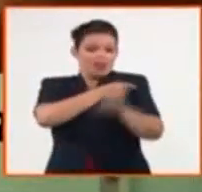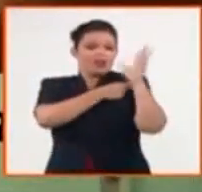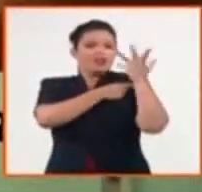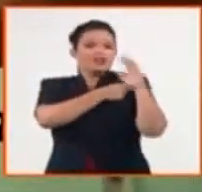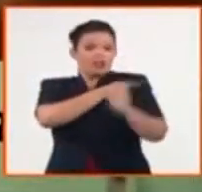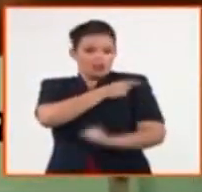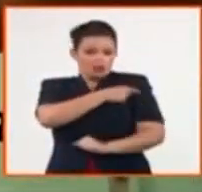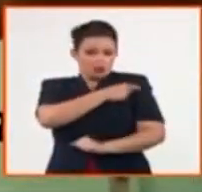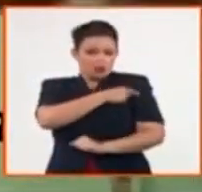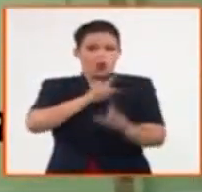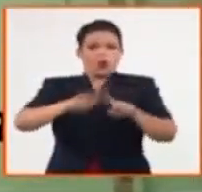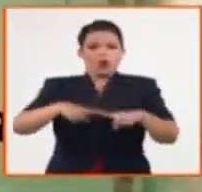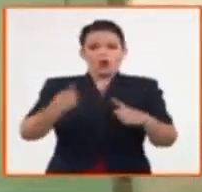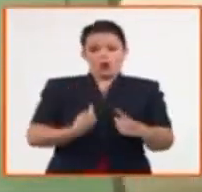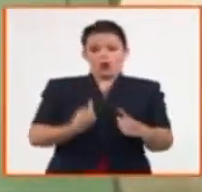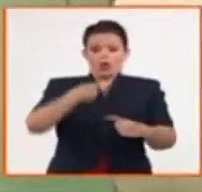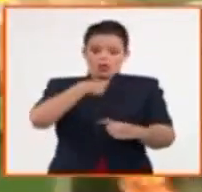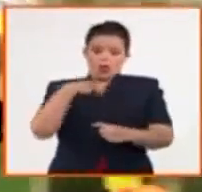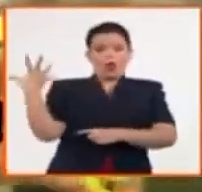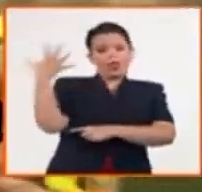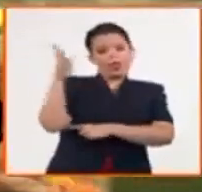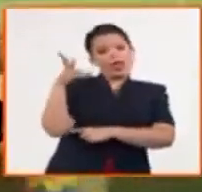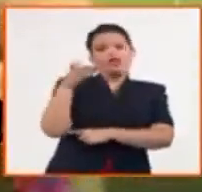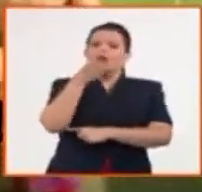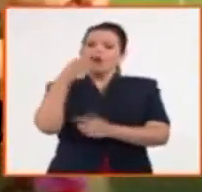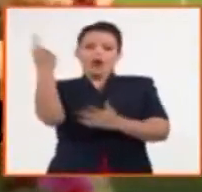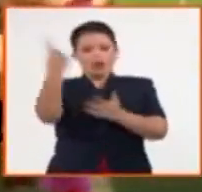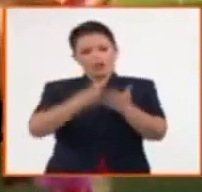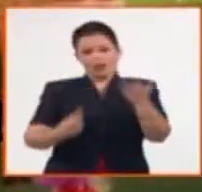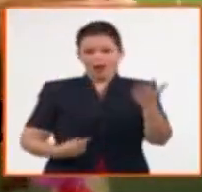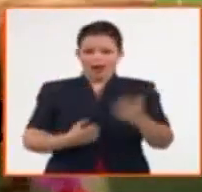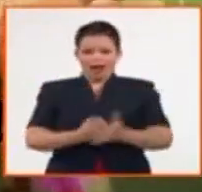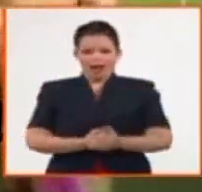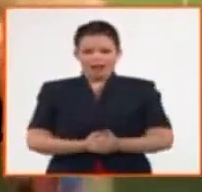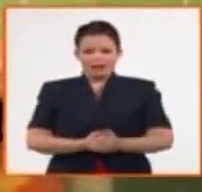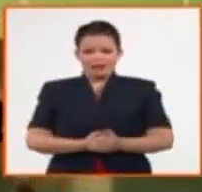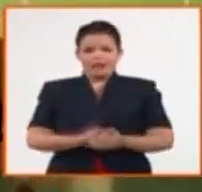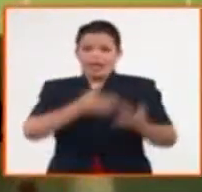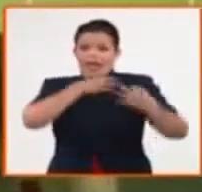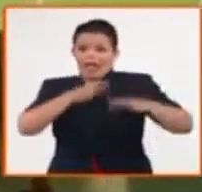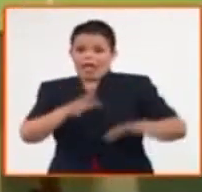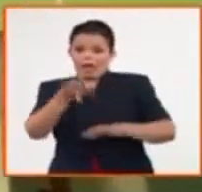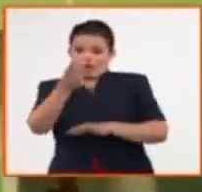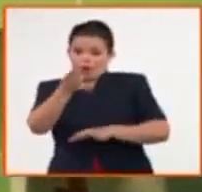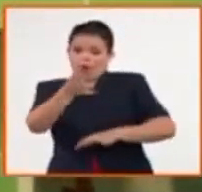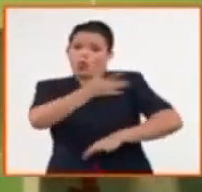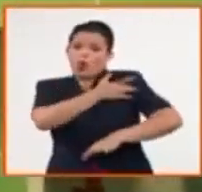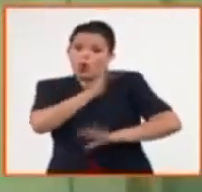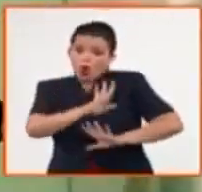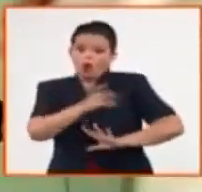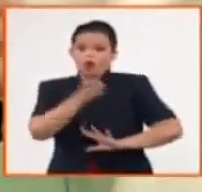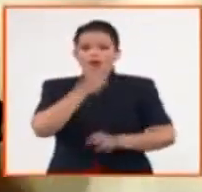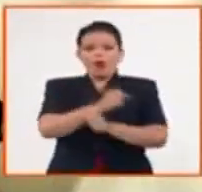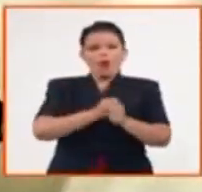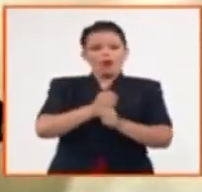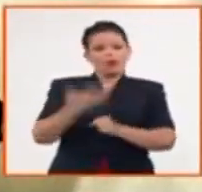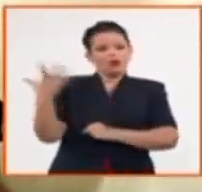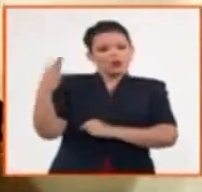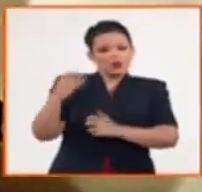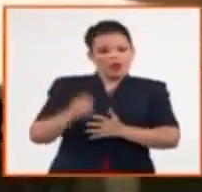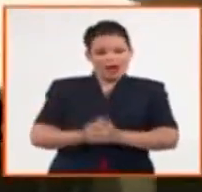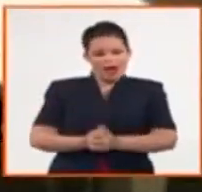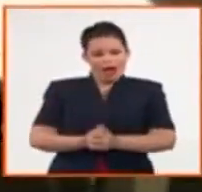poder dibujar con la derecha si me doliera, ¿de acuerdo? Y yo que